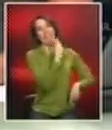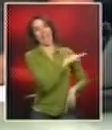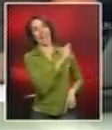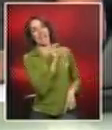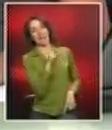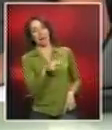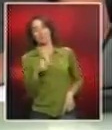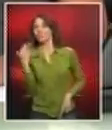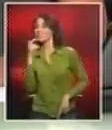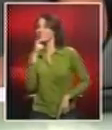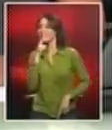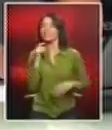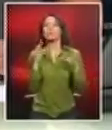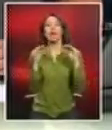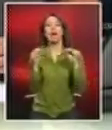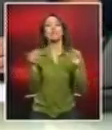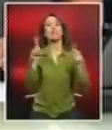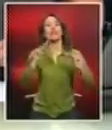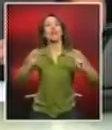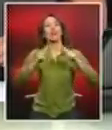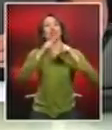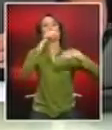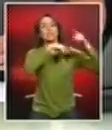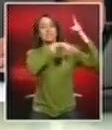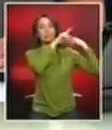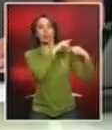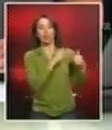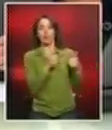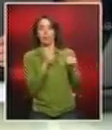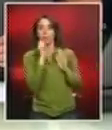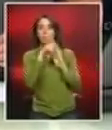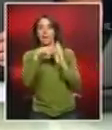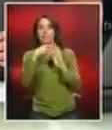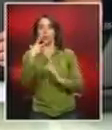Oye, hablando de reconstrucciones históricas, le va bien, ¿ah? Porque la película No, que muestra los hechos que rodearon...